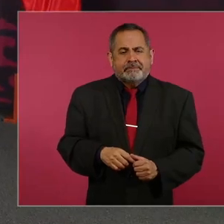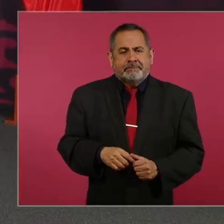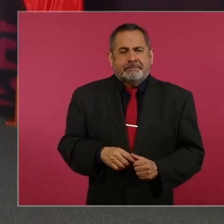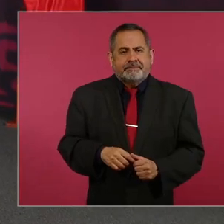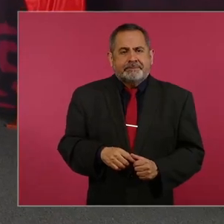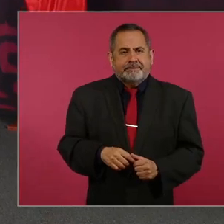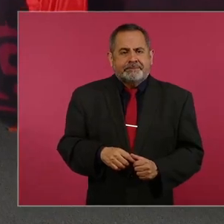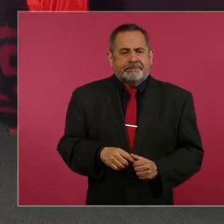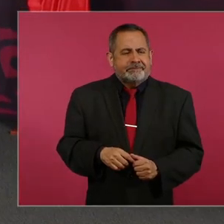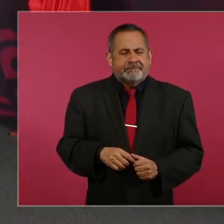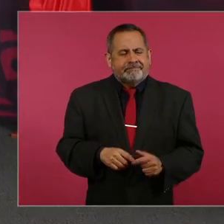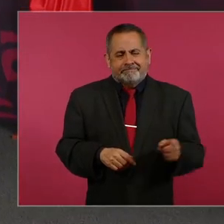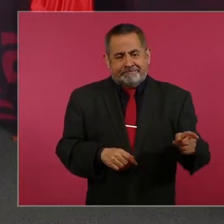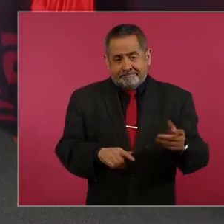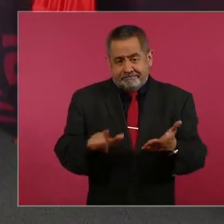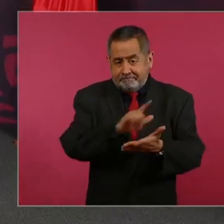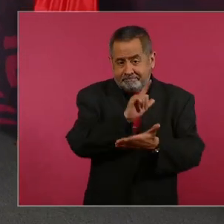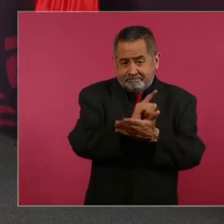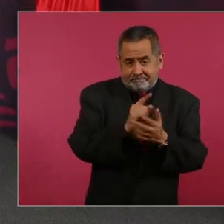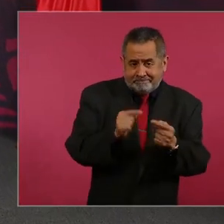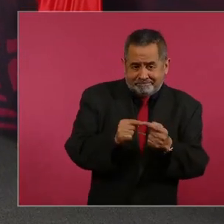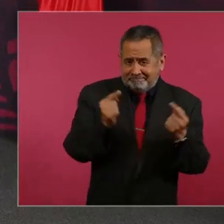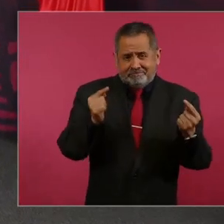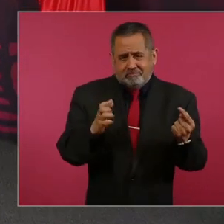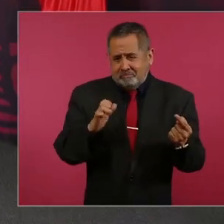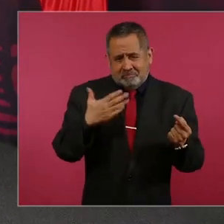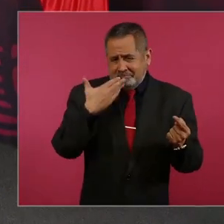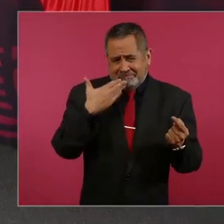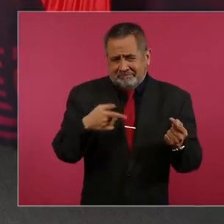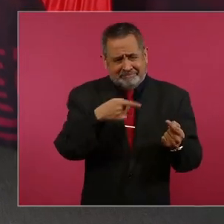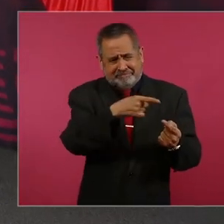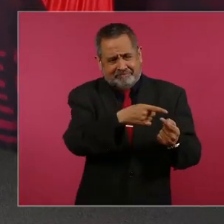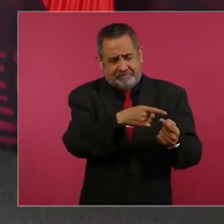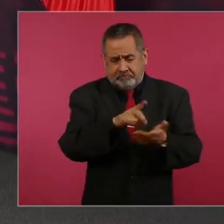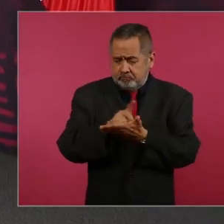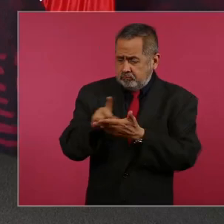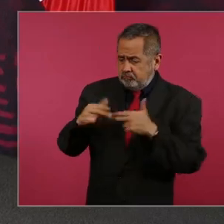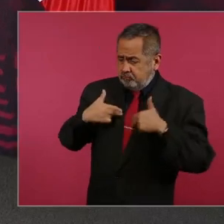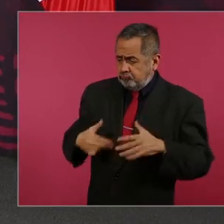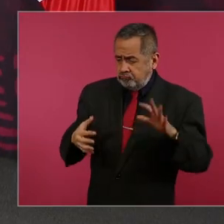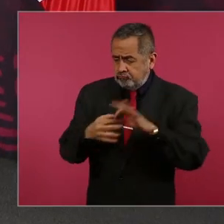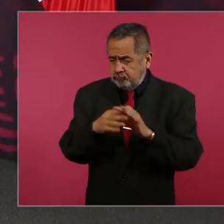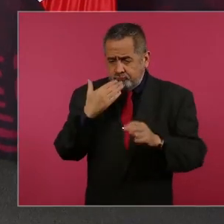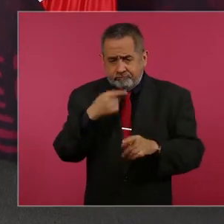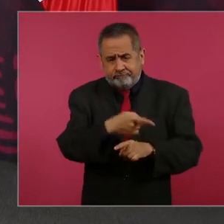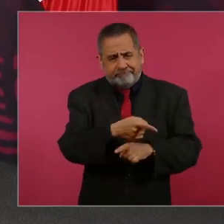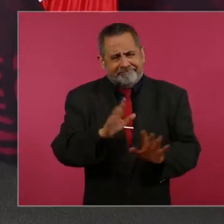opuesta, contraria a los derechos humanos,